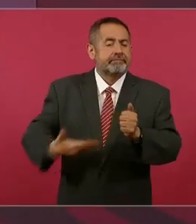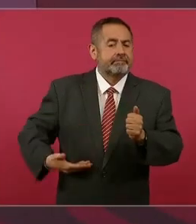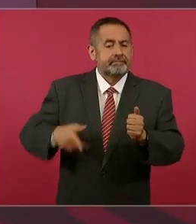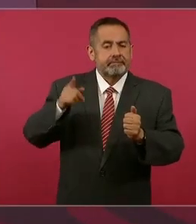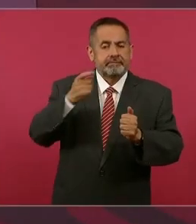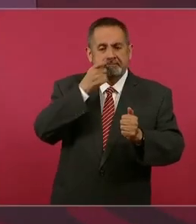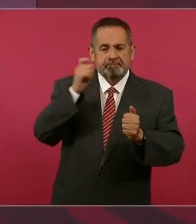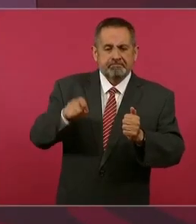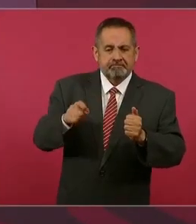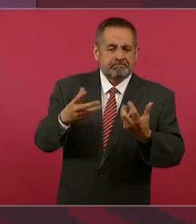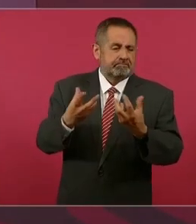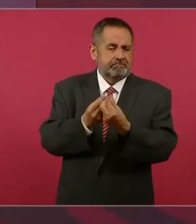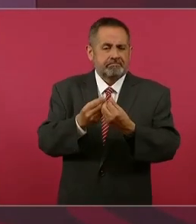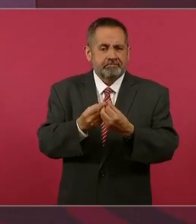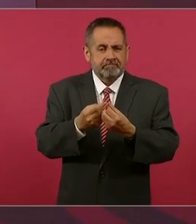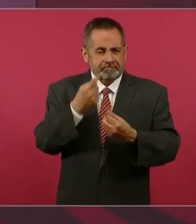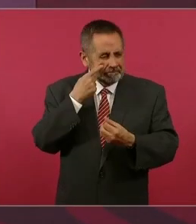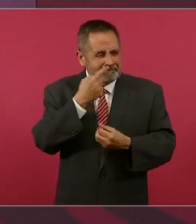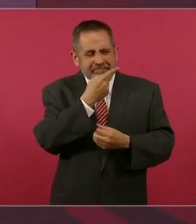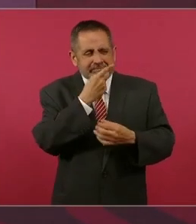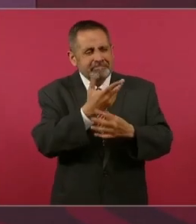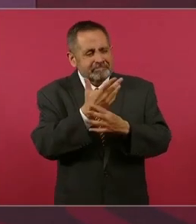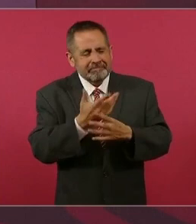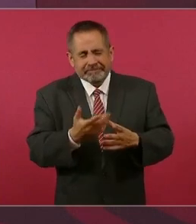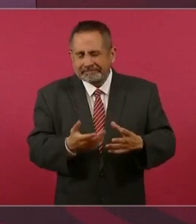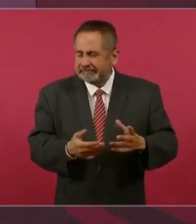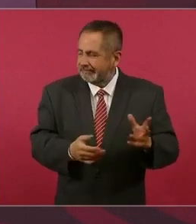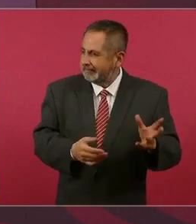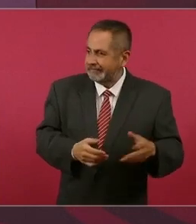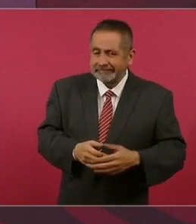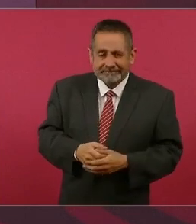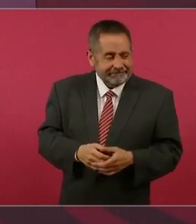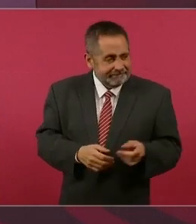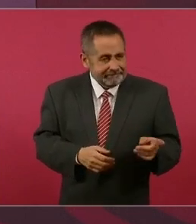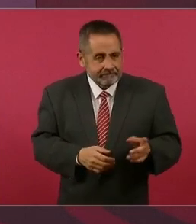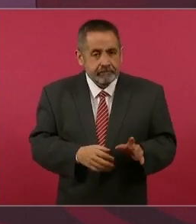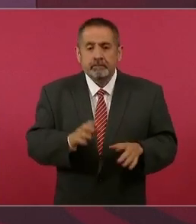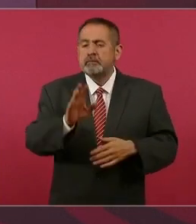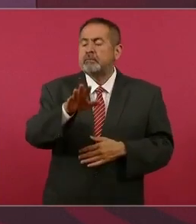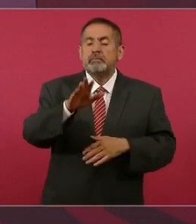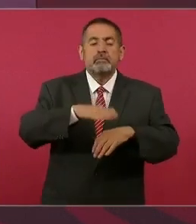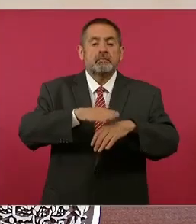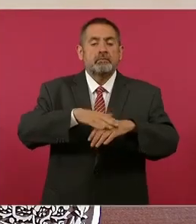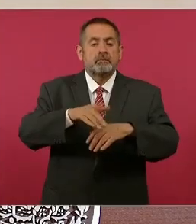presidente de Ucrania. Van a ver lo que dijo. Por cierto,